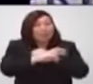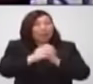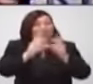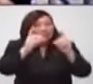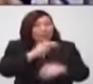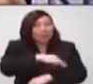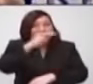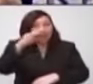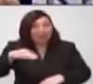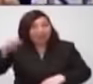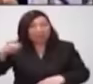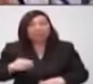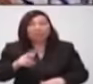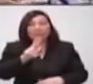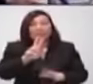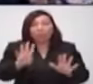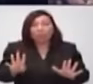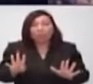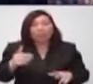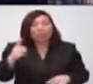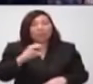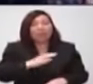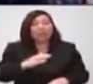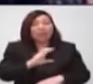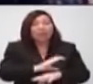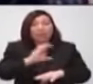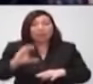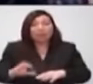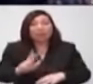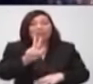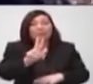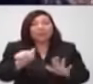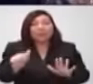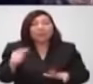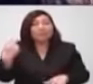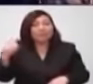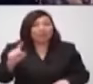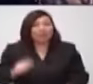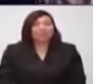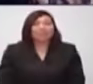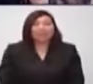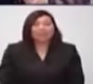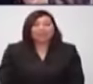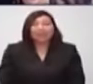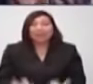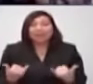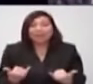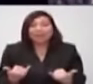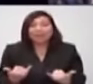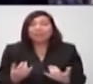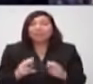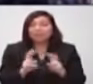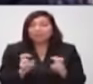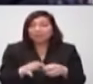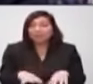Callao, 39 millones. Cajamarca, 36 millones. Es otro dato